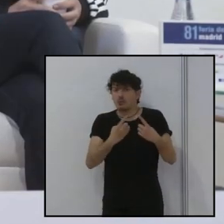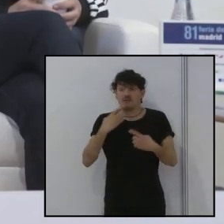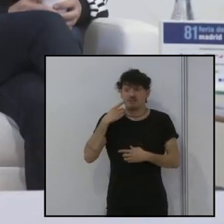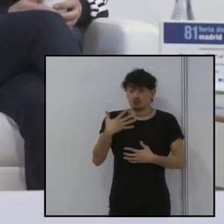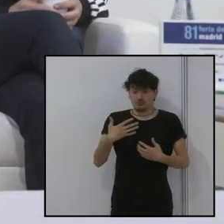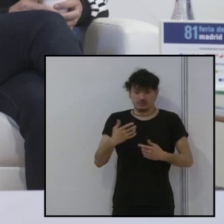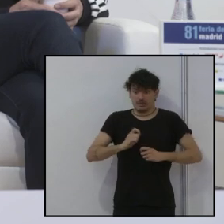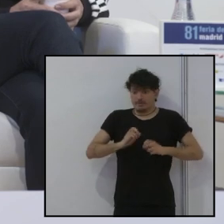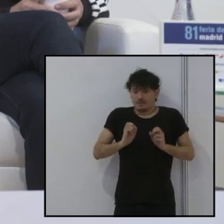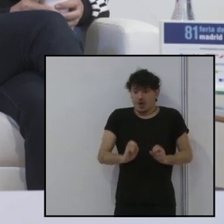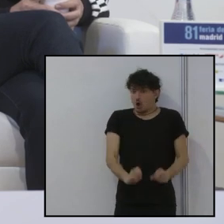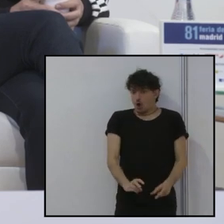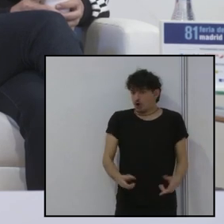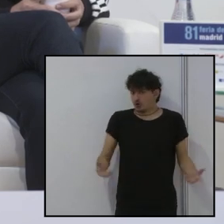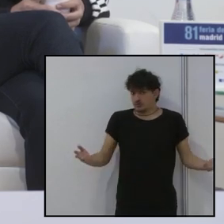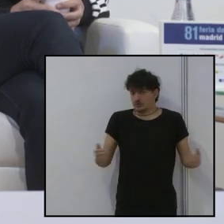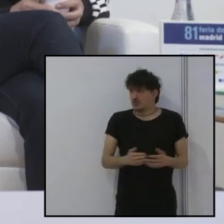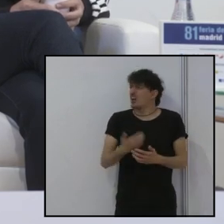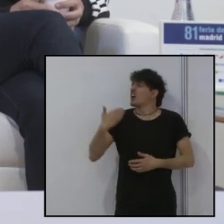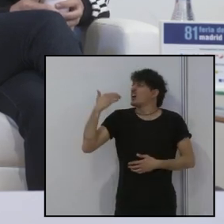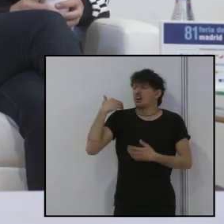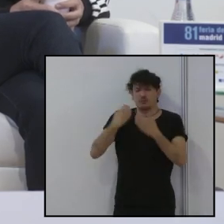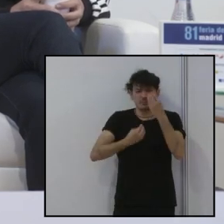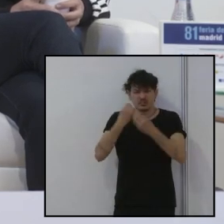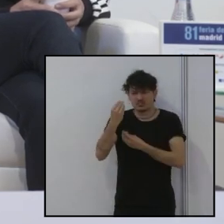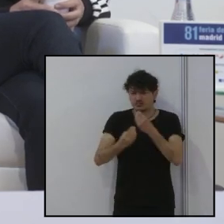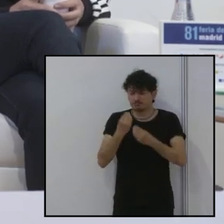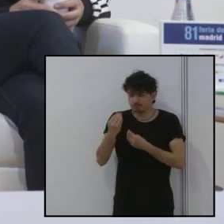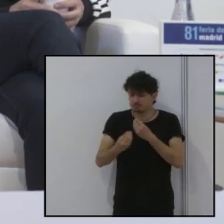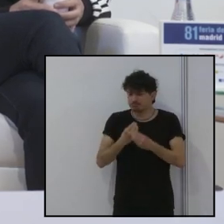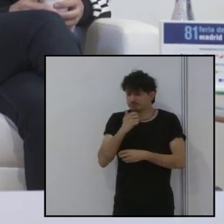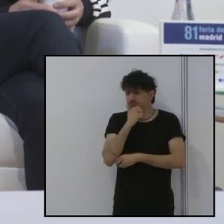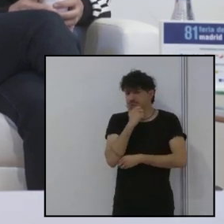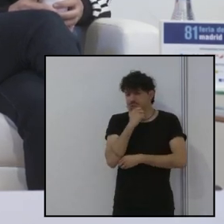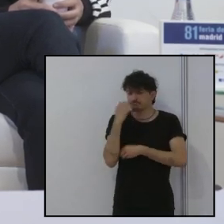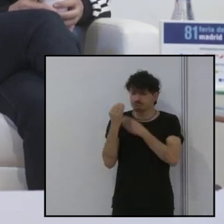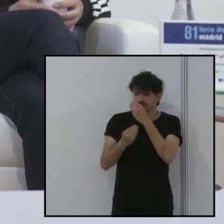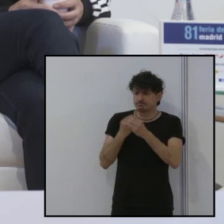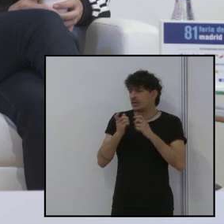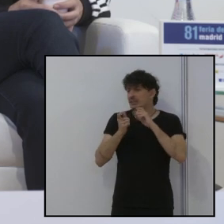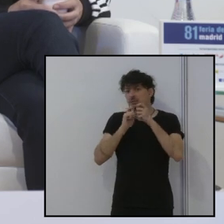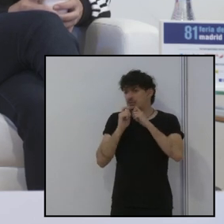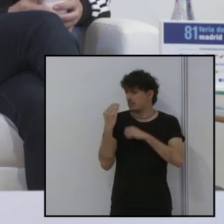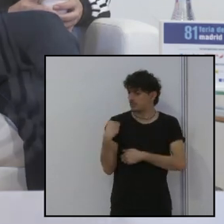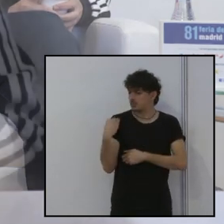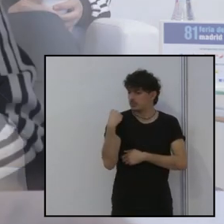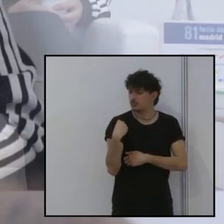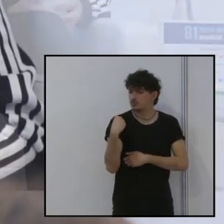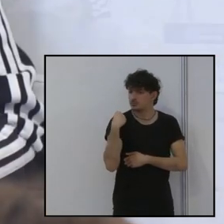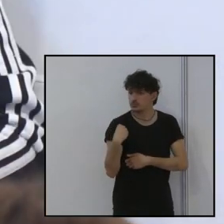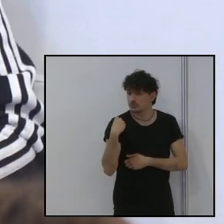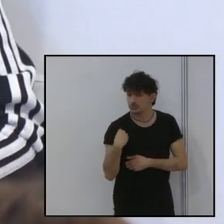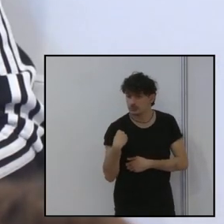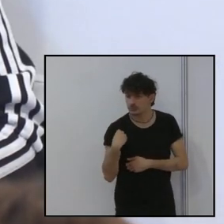popular. O sea, yo esto lo pensaba el otro día, reflexioné sobre esto el otro día porque me han preguntado muchas veces en entrevistas, oye, ¿y el hecho de dedicarte